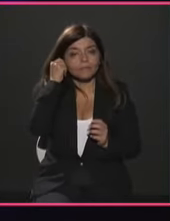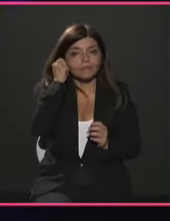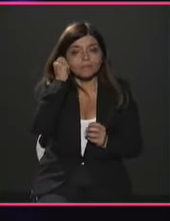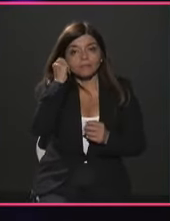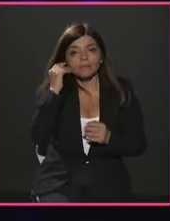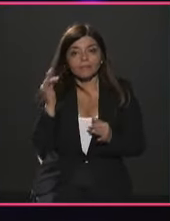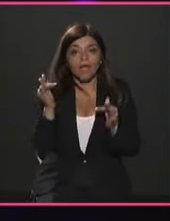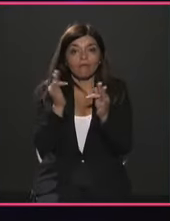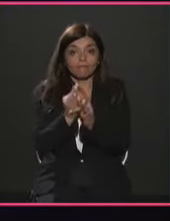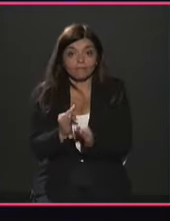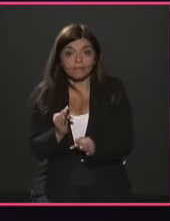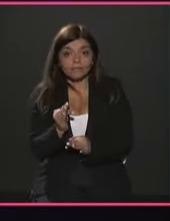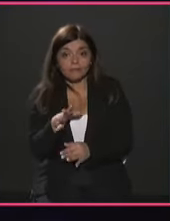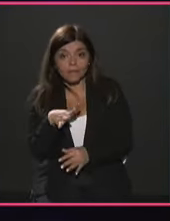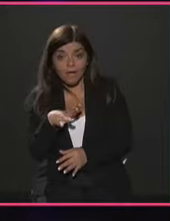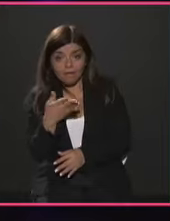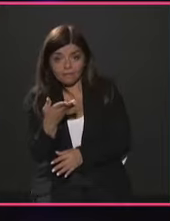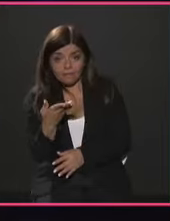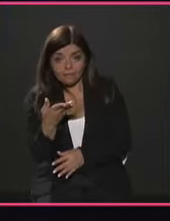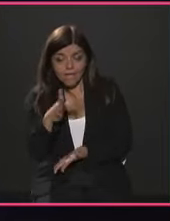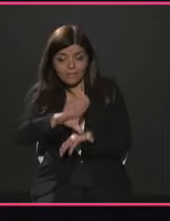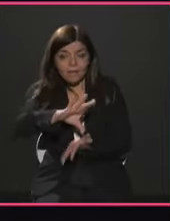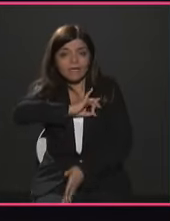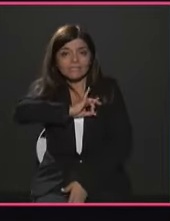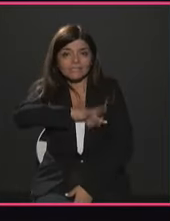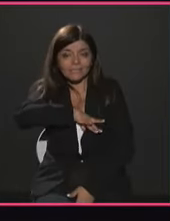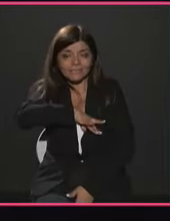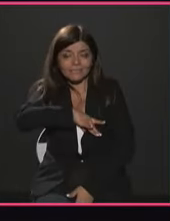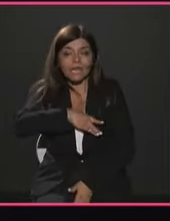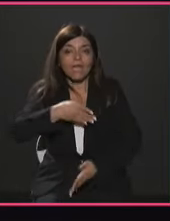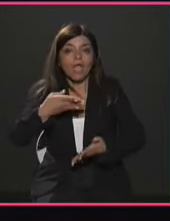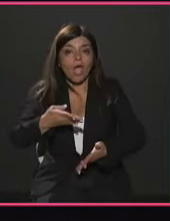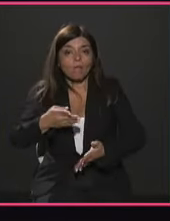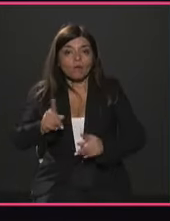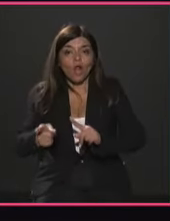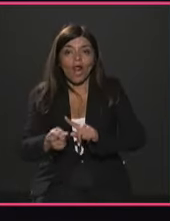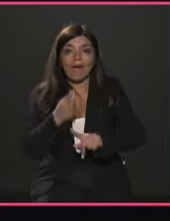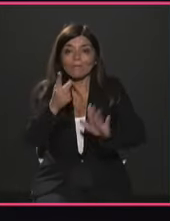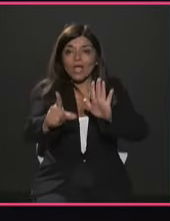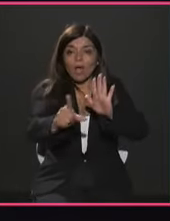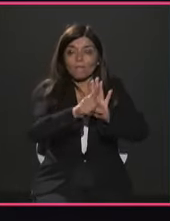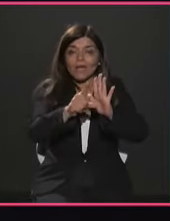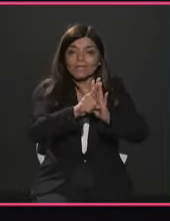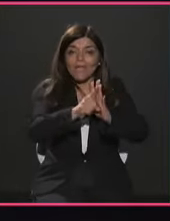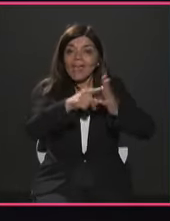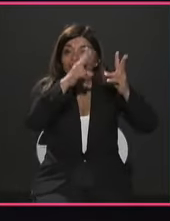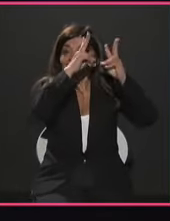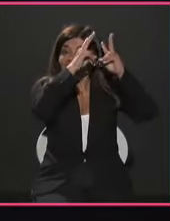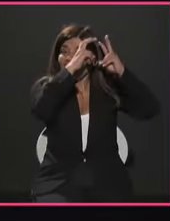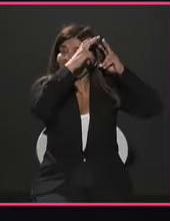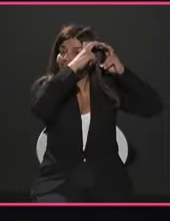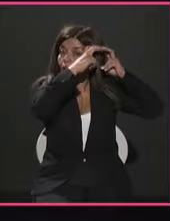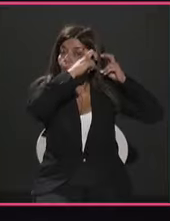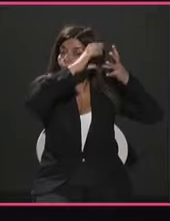felicidades a Chile por la primera Ley de neuroderechos